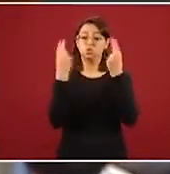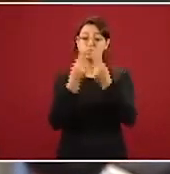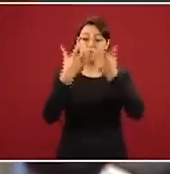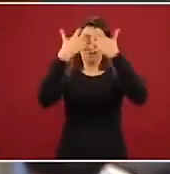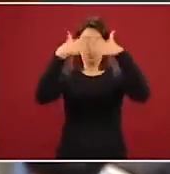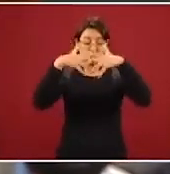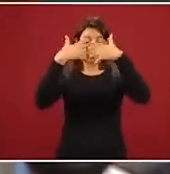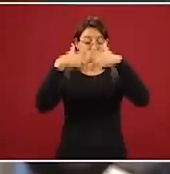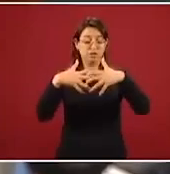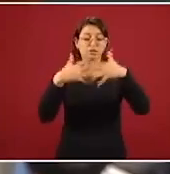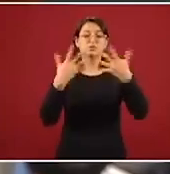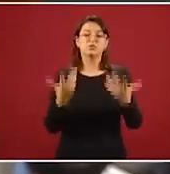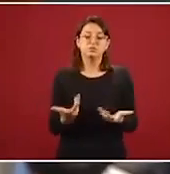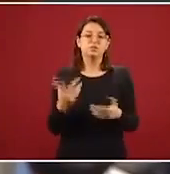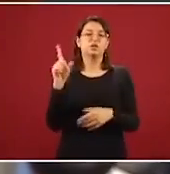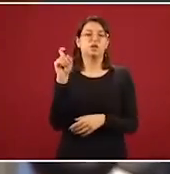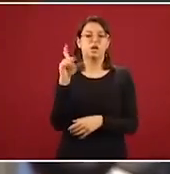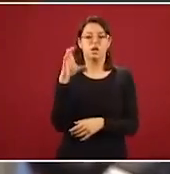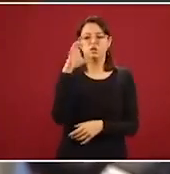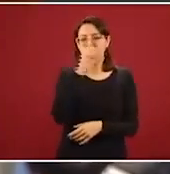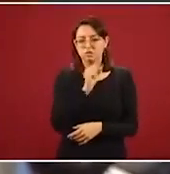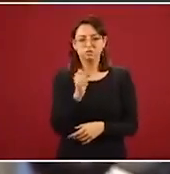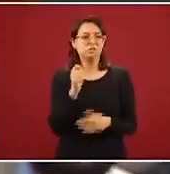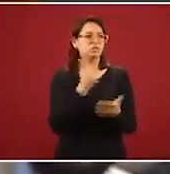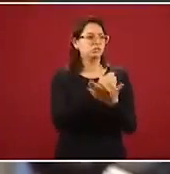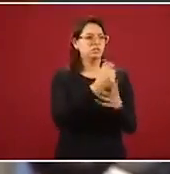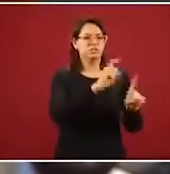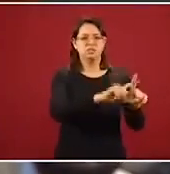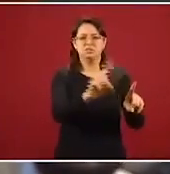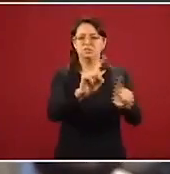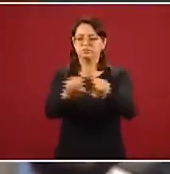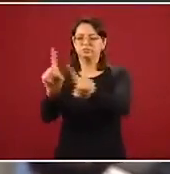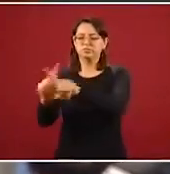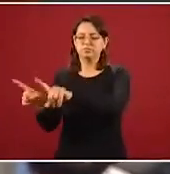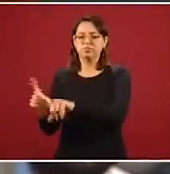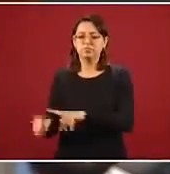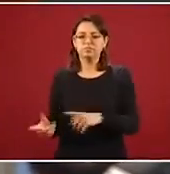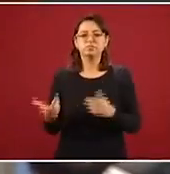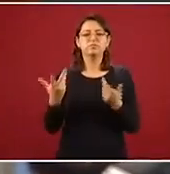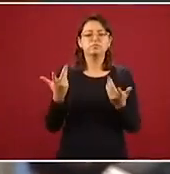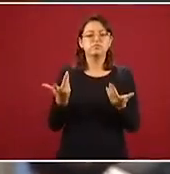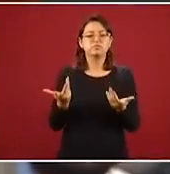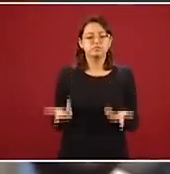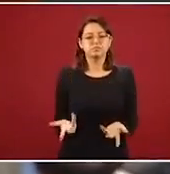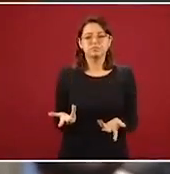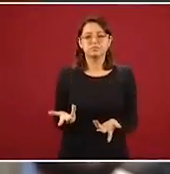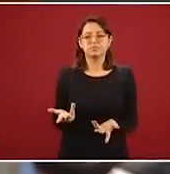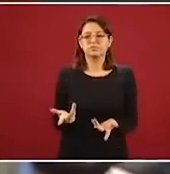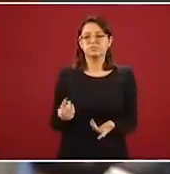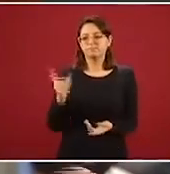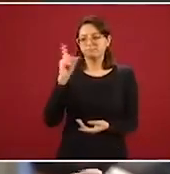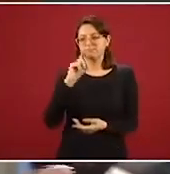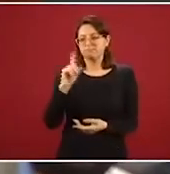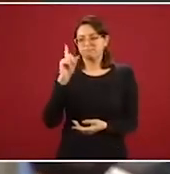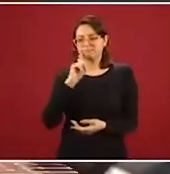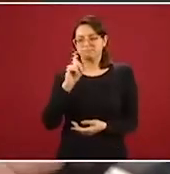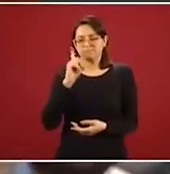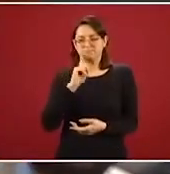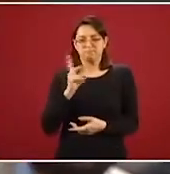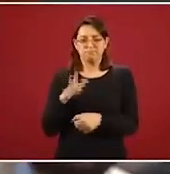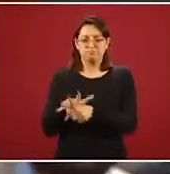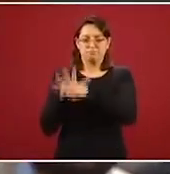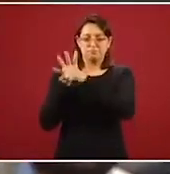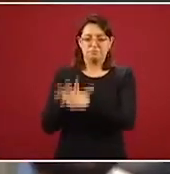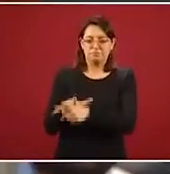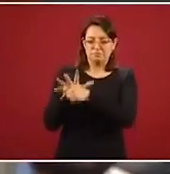país, ciudades como Aguascalientes. Debido a la presión, tuvo que soltar la sopa, y me tengo que expresar